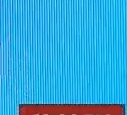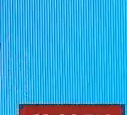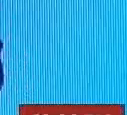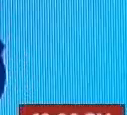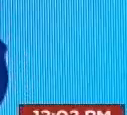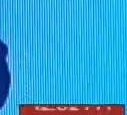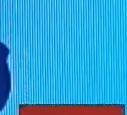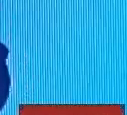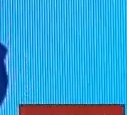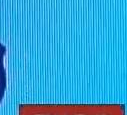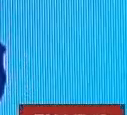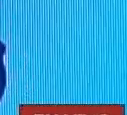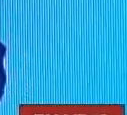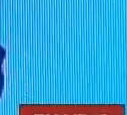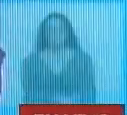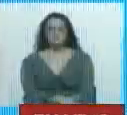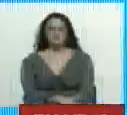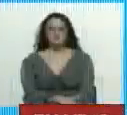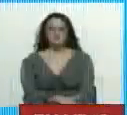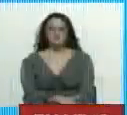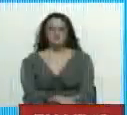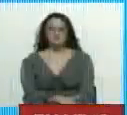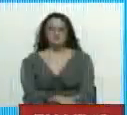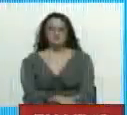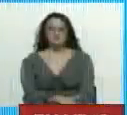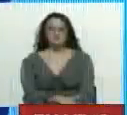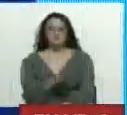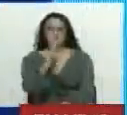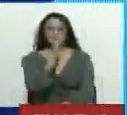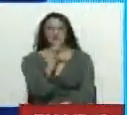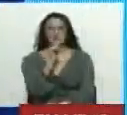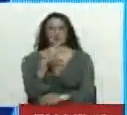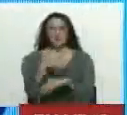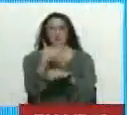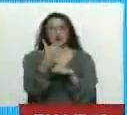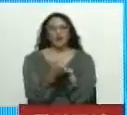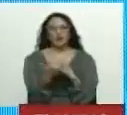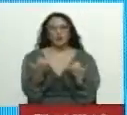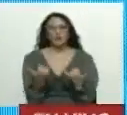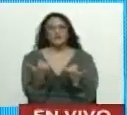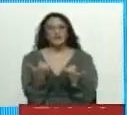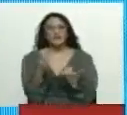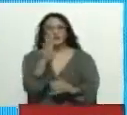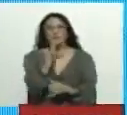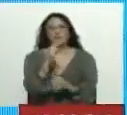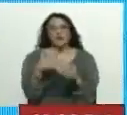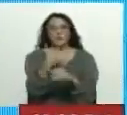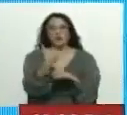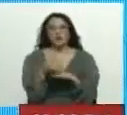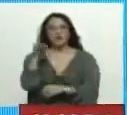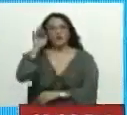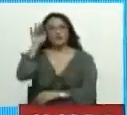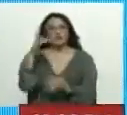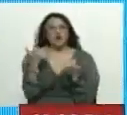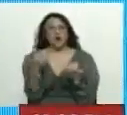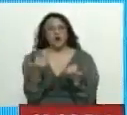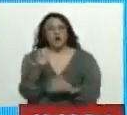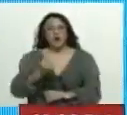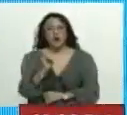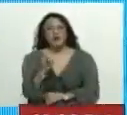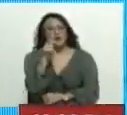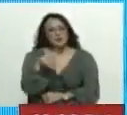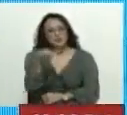no teníamos un proyecto de presente y mucho menos un proyecto de futuro y hoy lo tenemos y a ese pueblo El